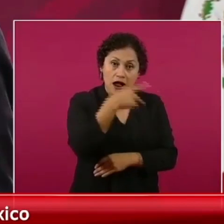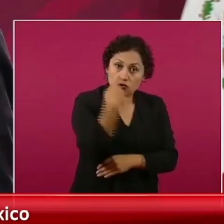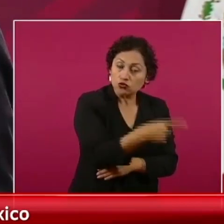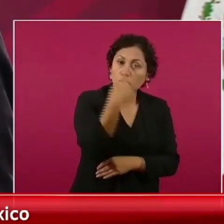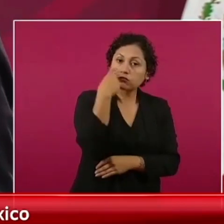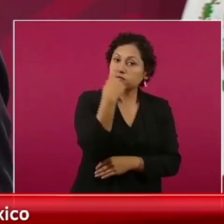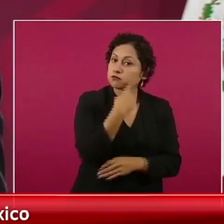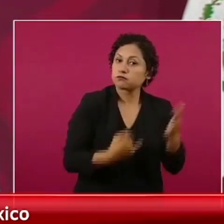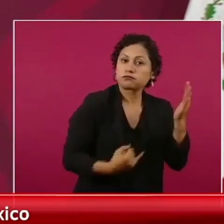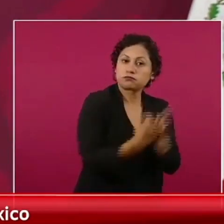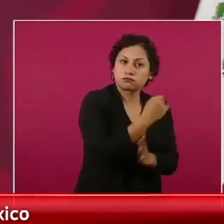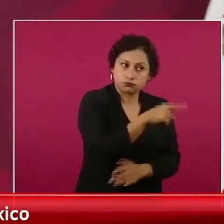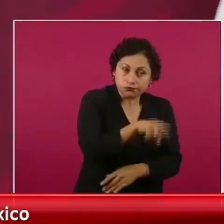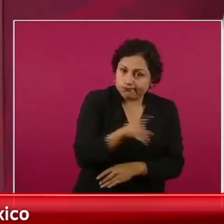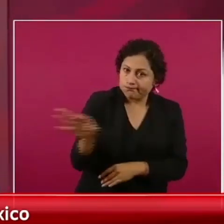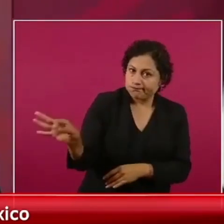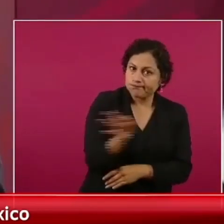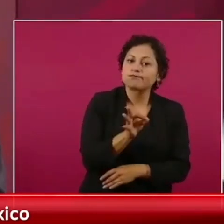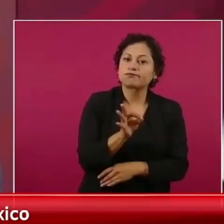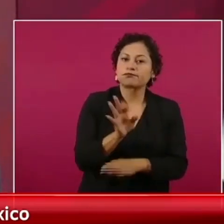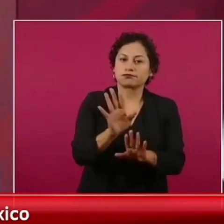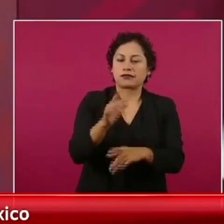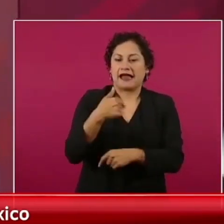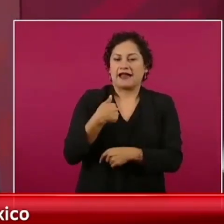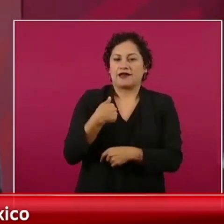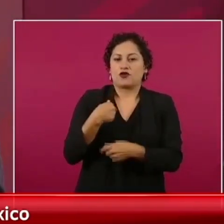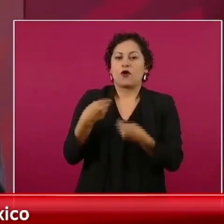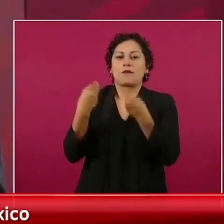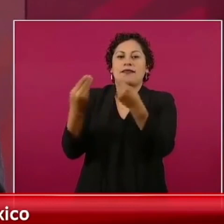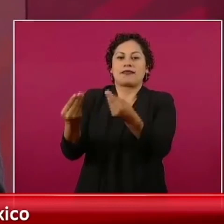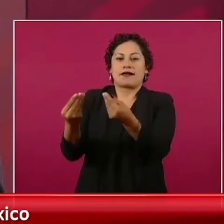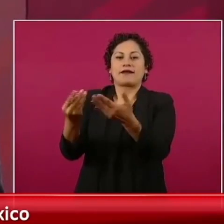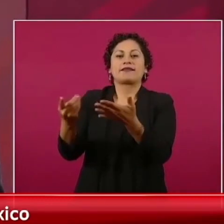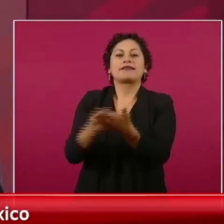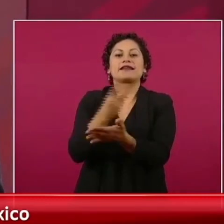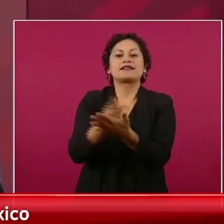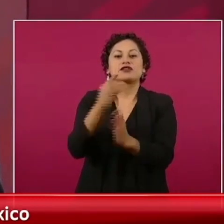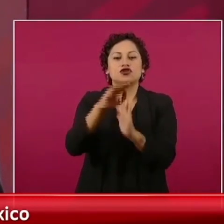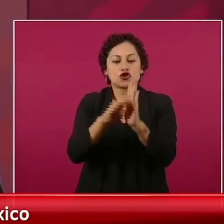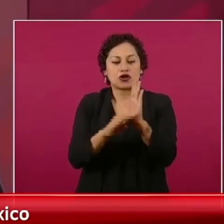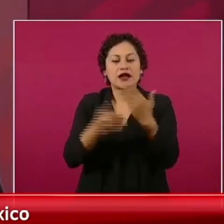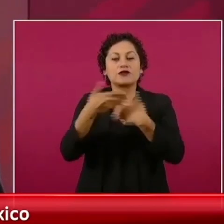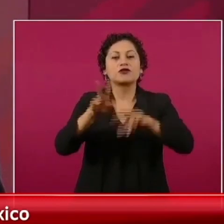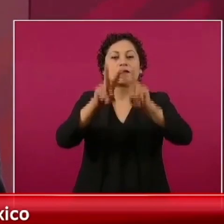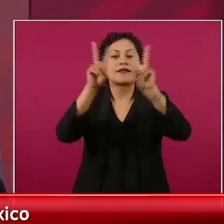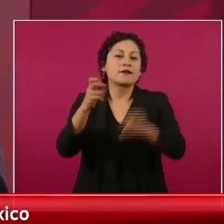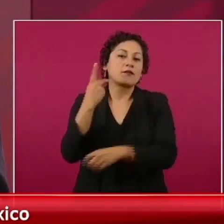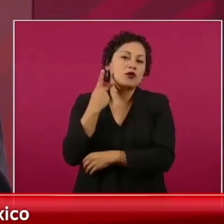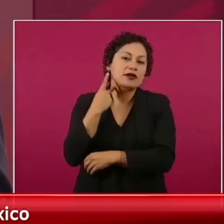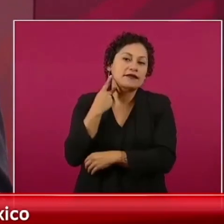Ya le voy a mandar un diccionario sobre política al diputado Krill